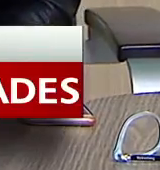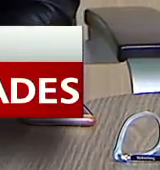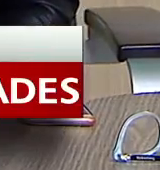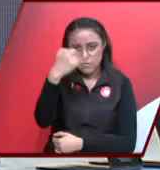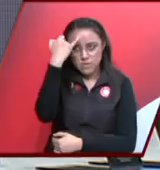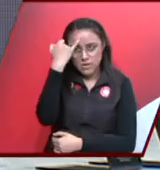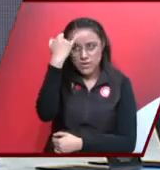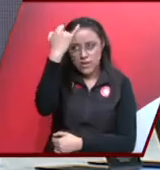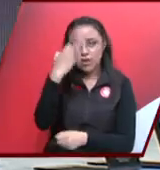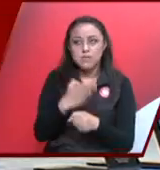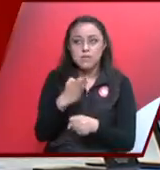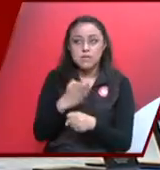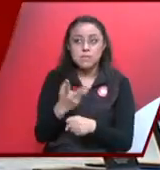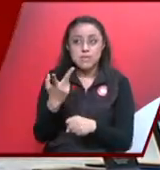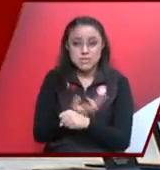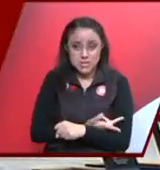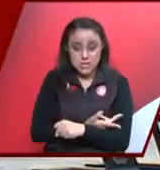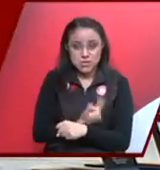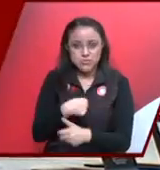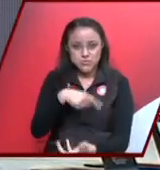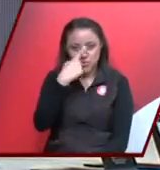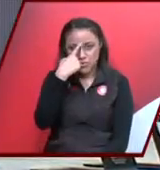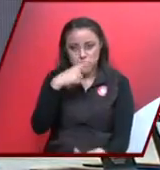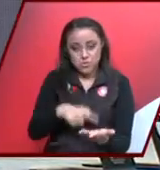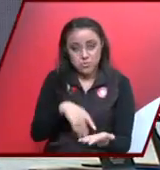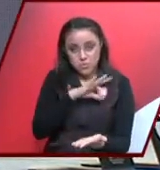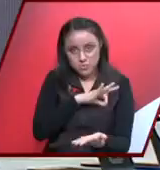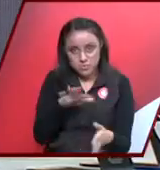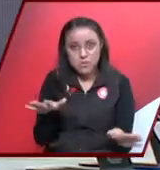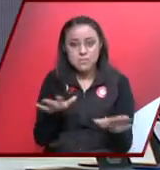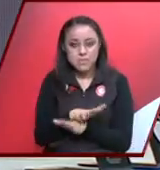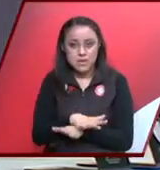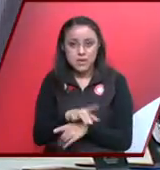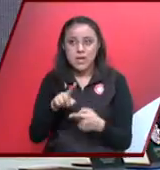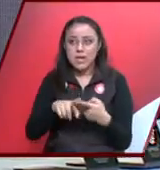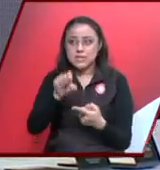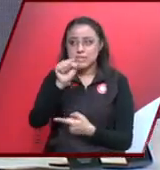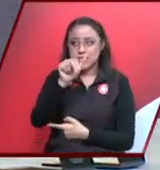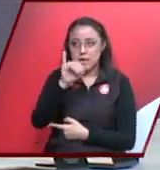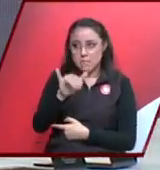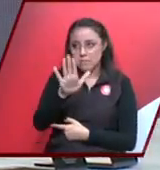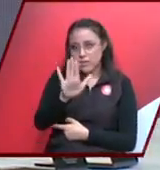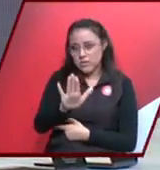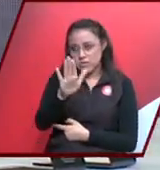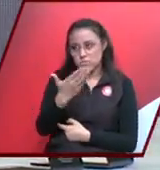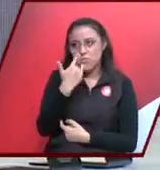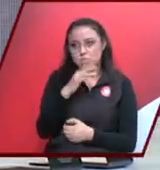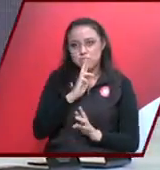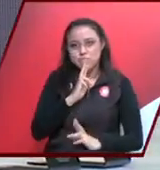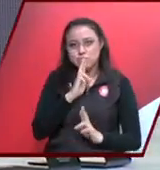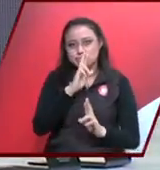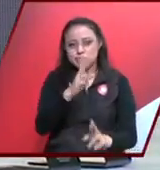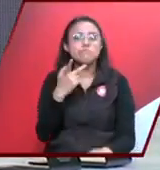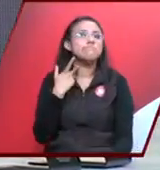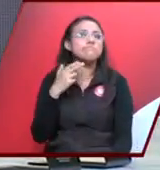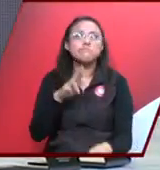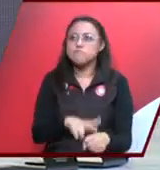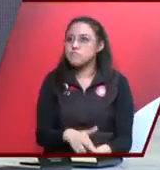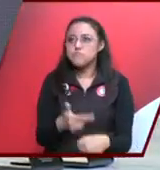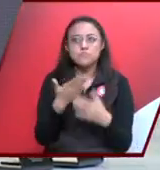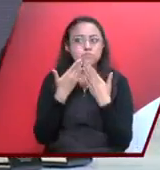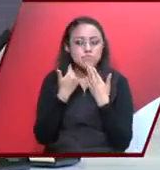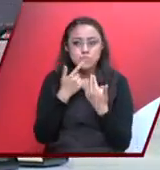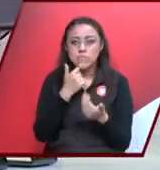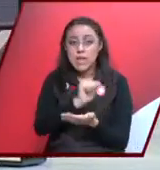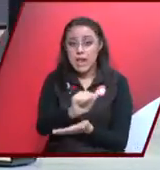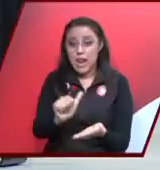esta idea que se me está ocurriendo, creo que podemos moverlo por otro lado. Samia, parece que no hubo respuesta en Procuraduría con el